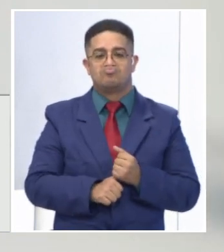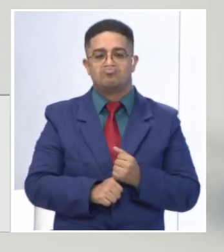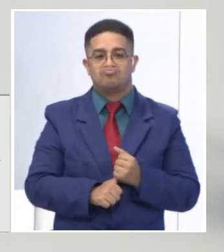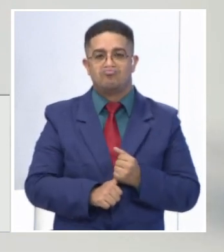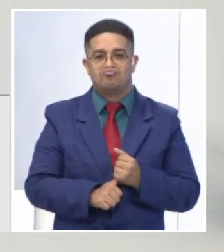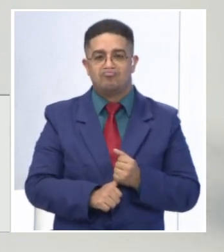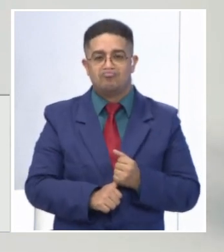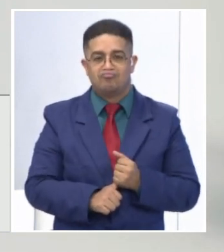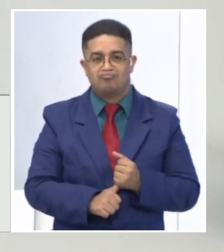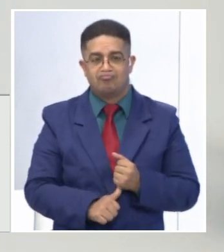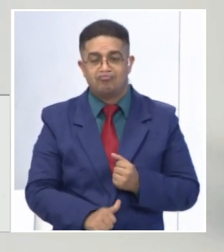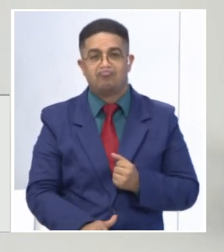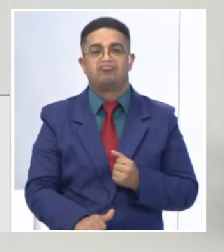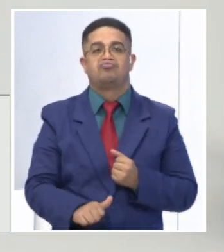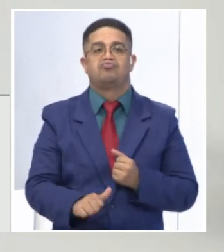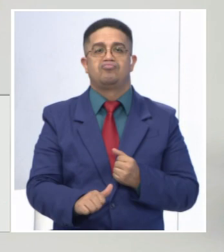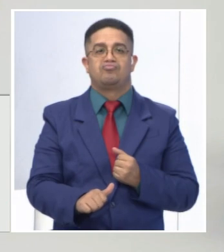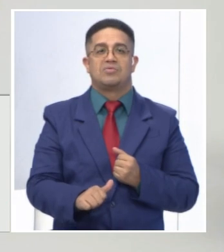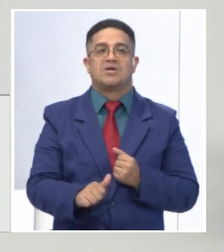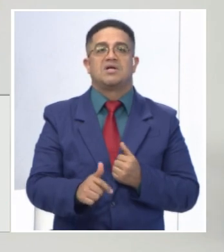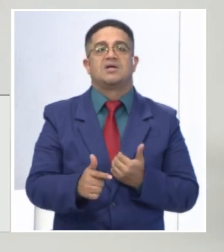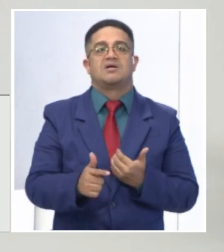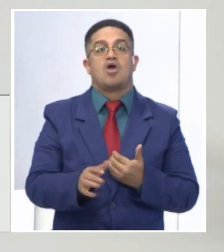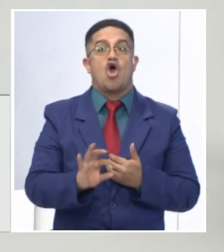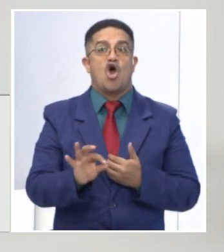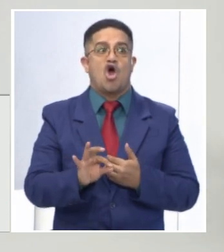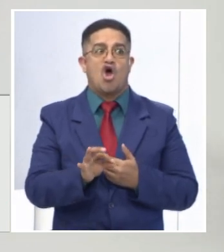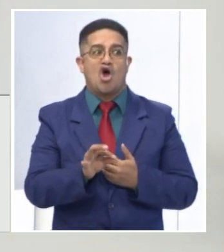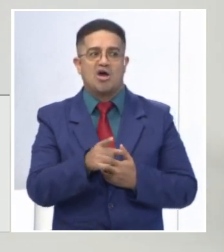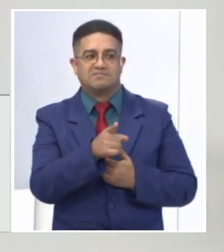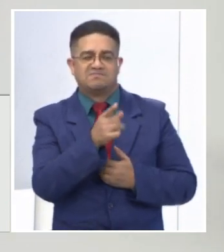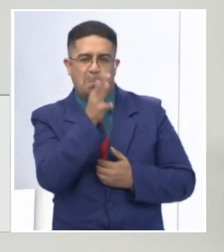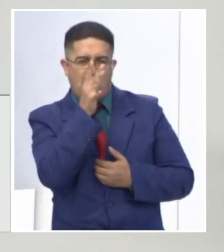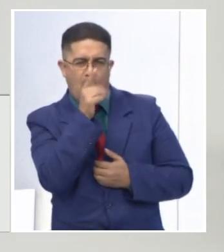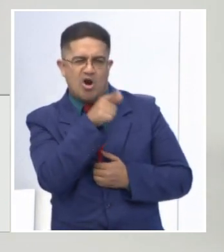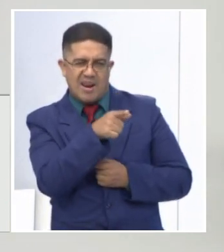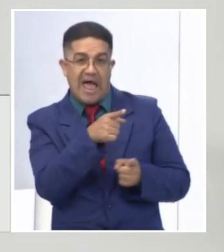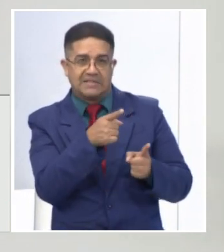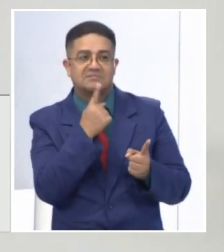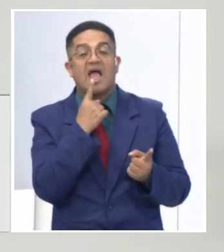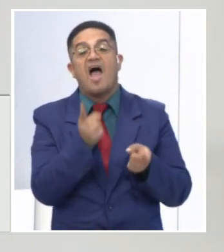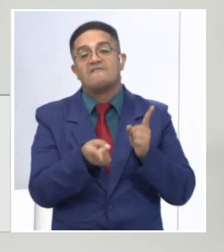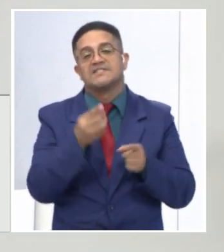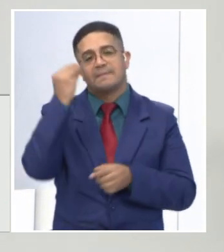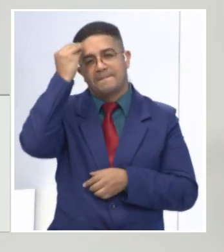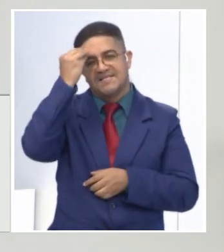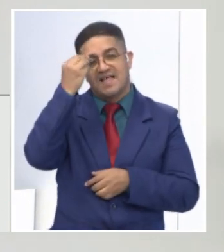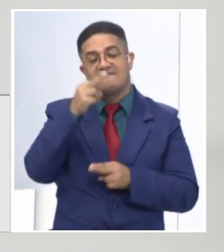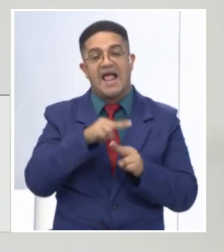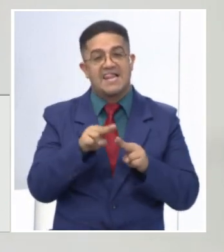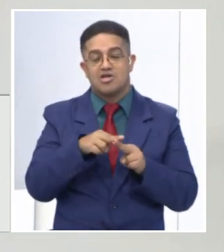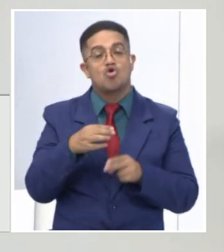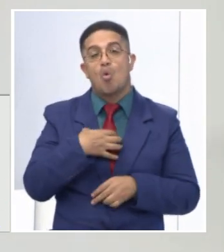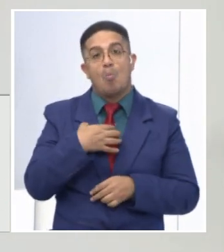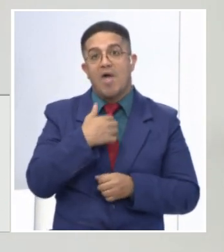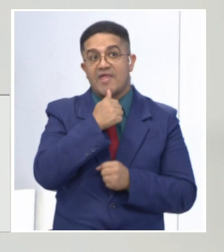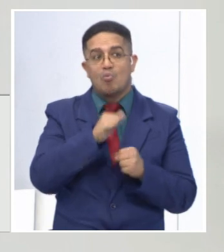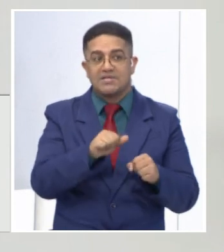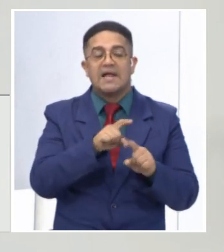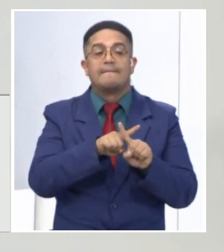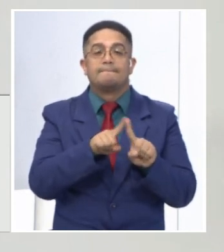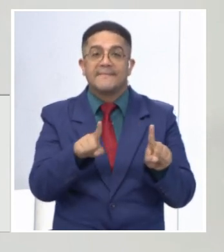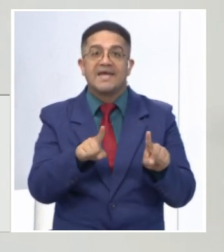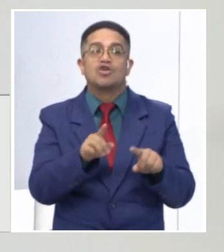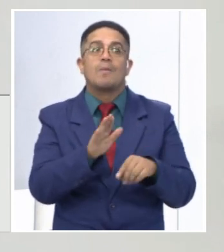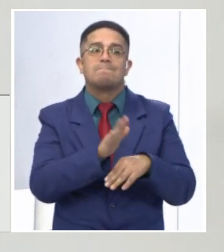su ropa interior con heces. Estos niños les hacen bullying en el colegio. Este es uno de los motivos de consulta, pensando que es incontinencia y realmente son niños que